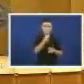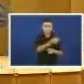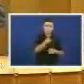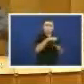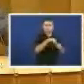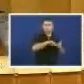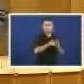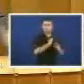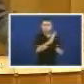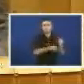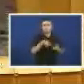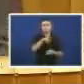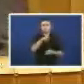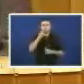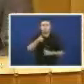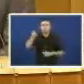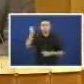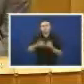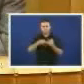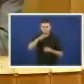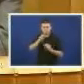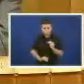baixar os impostos os que máis teñen. Ese non o vamos a facer.